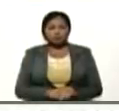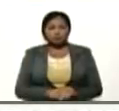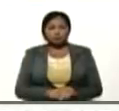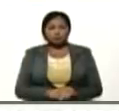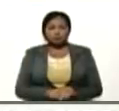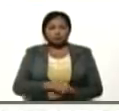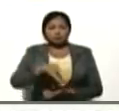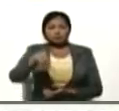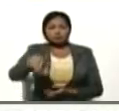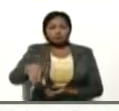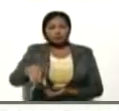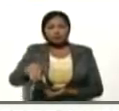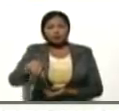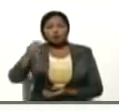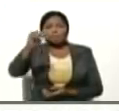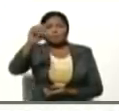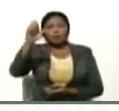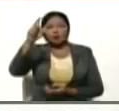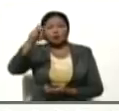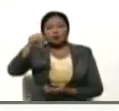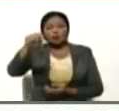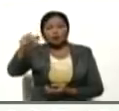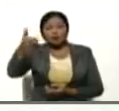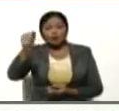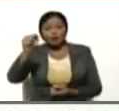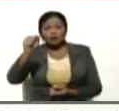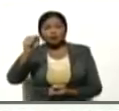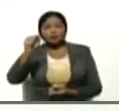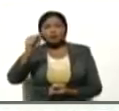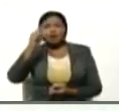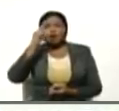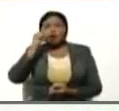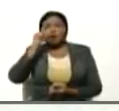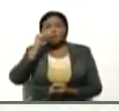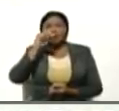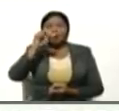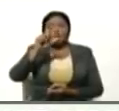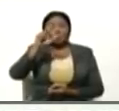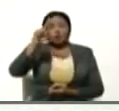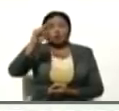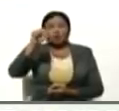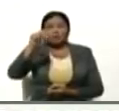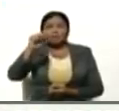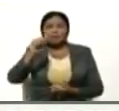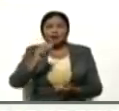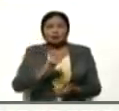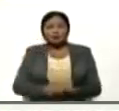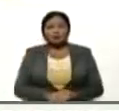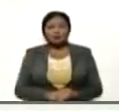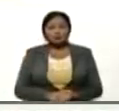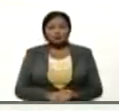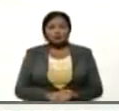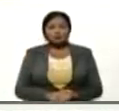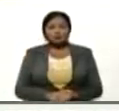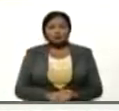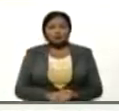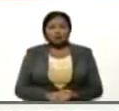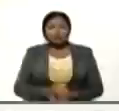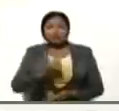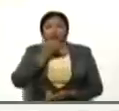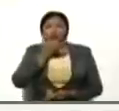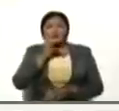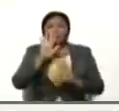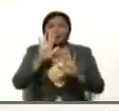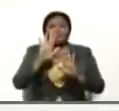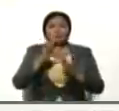el estado Monagas, el compañero Ernesto Luna, presente. Perdón, Debo